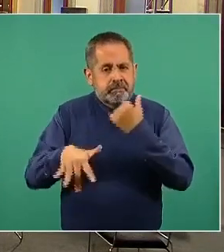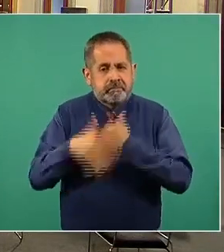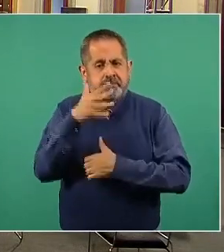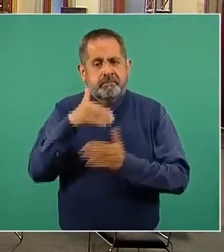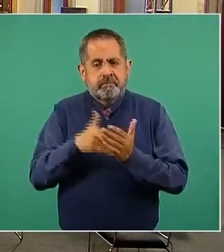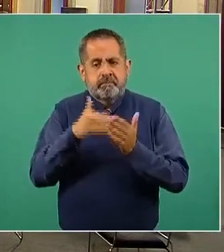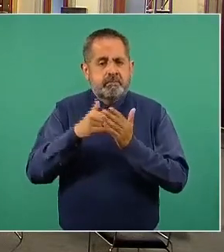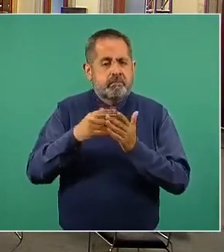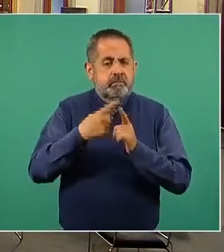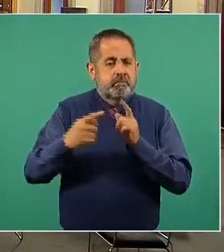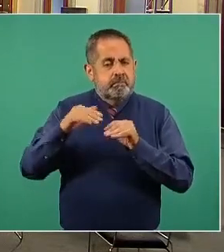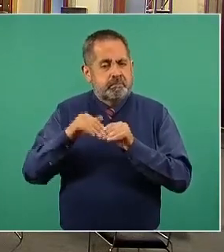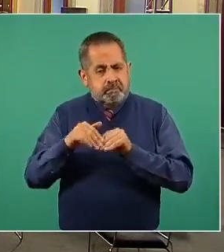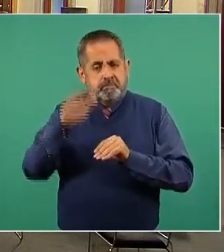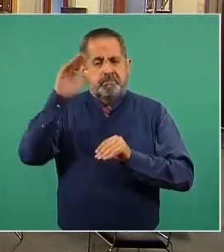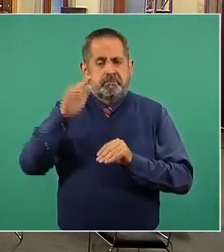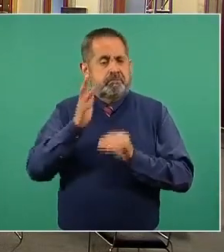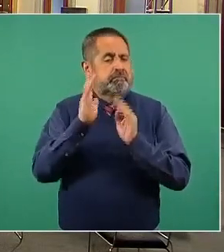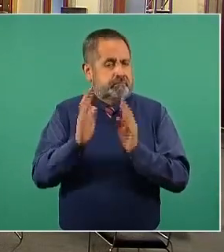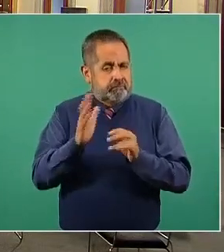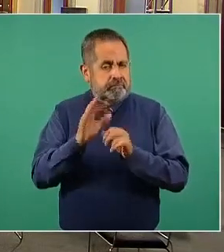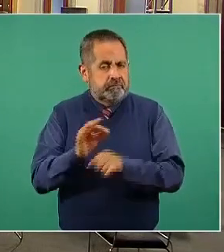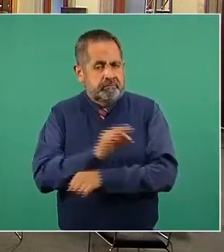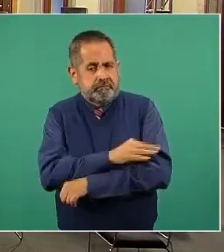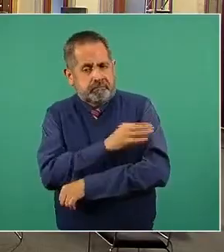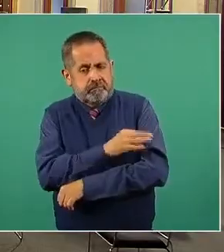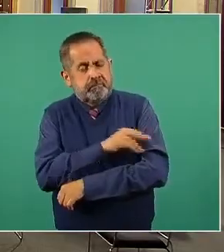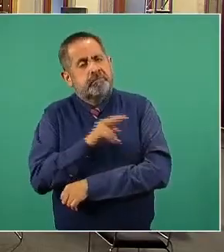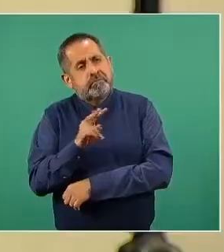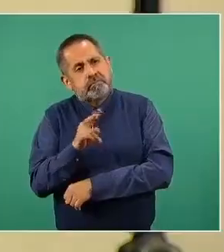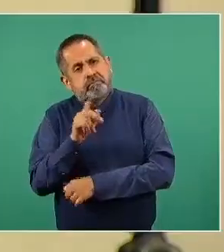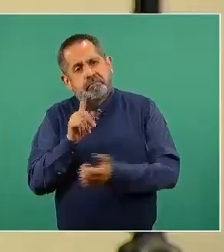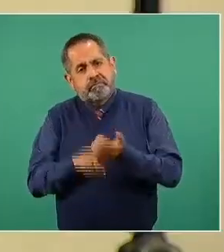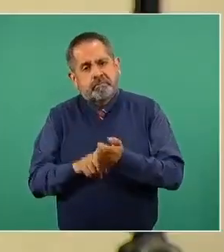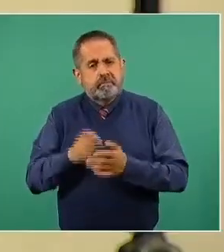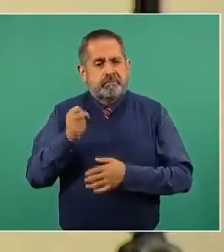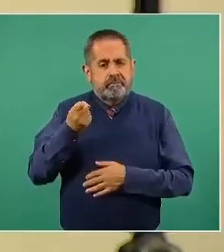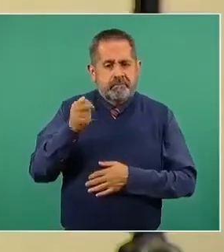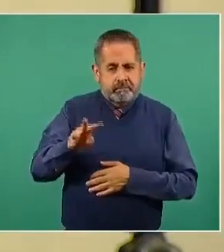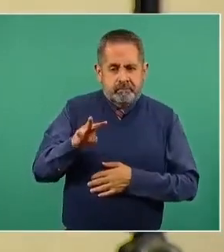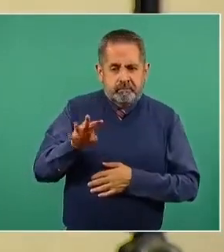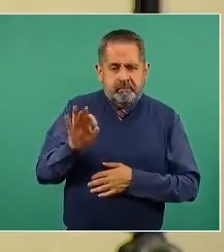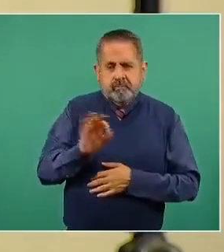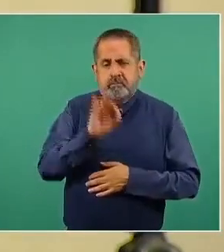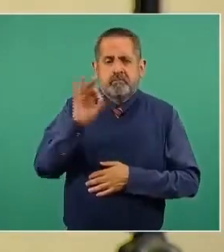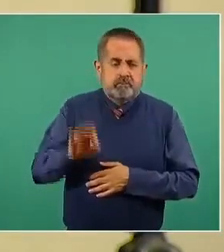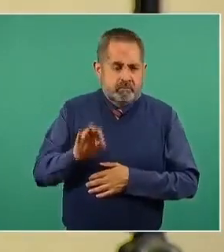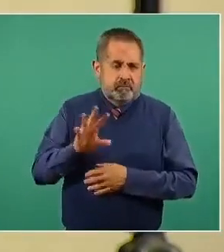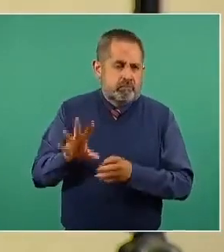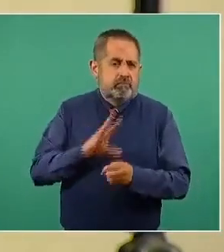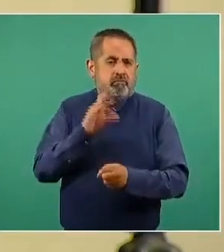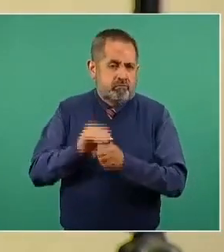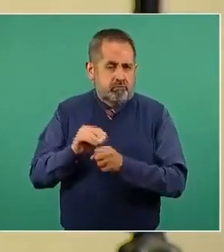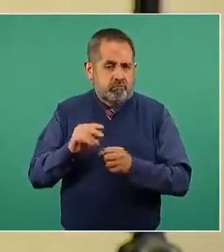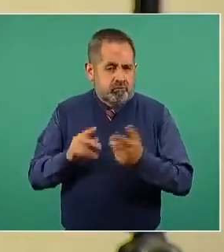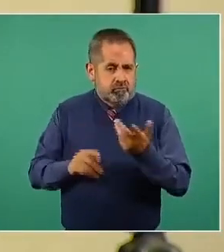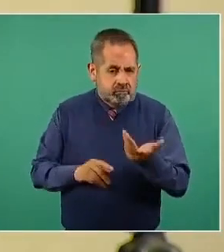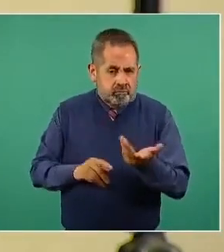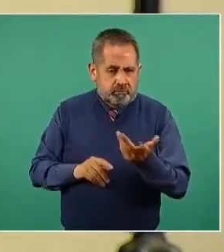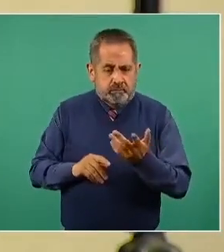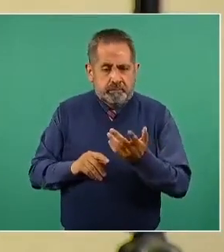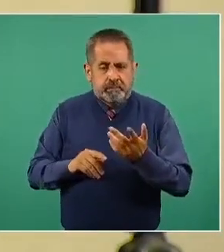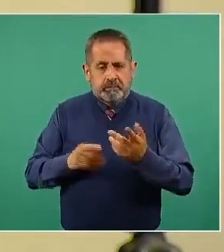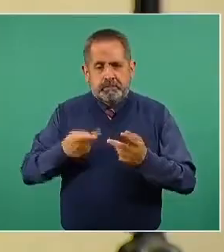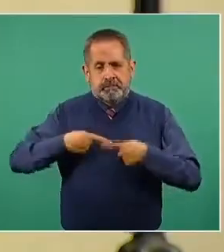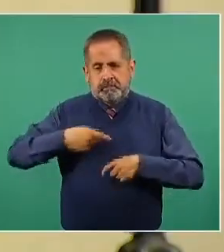de personas que ya están siendo vacunadas, lo que equivale al 19% del total de la población